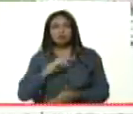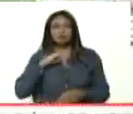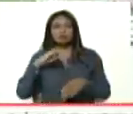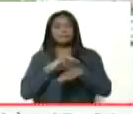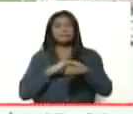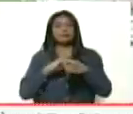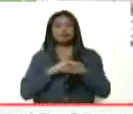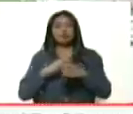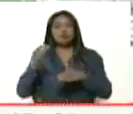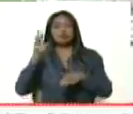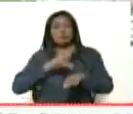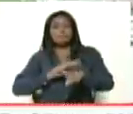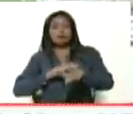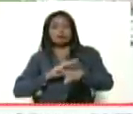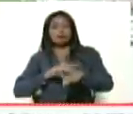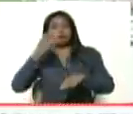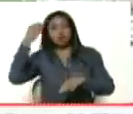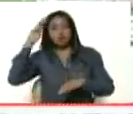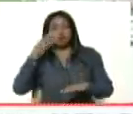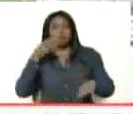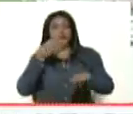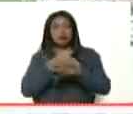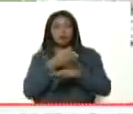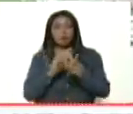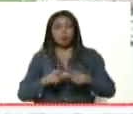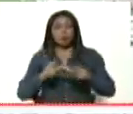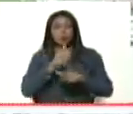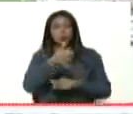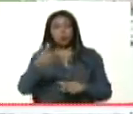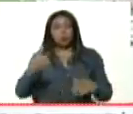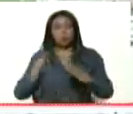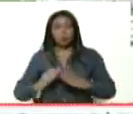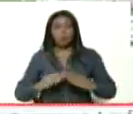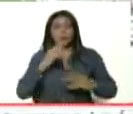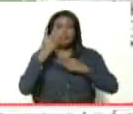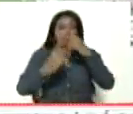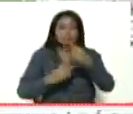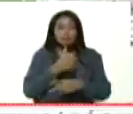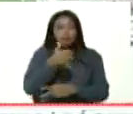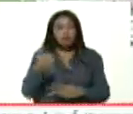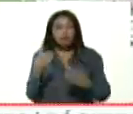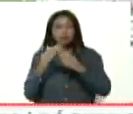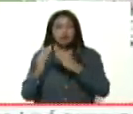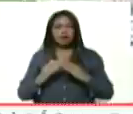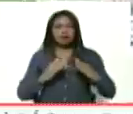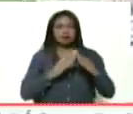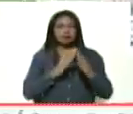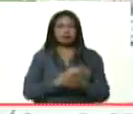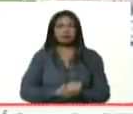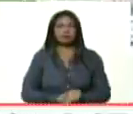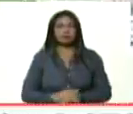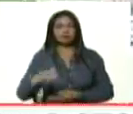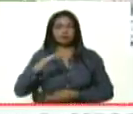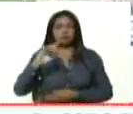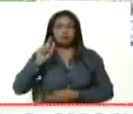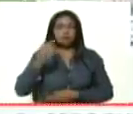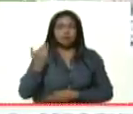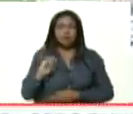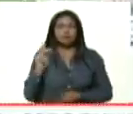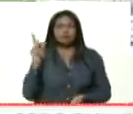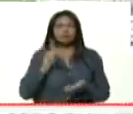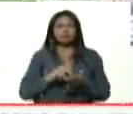Barrio Adentro, a través del mecanismo de casa por casa, la visita casa por casa, donde también